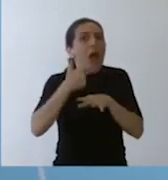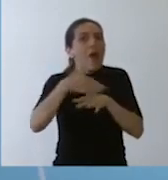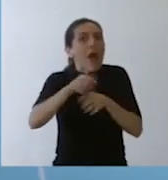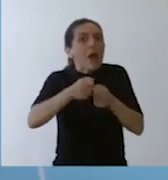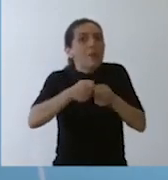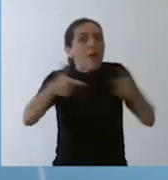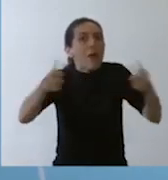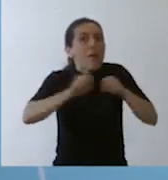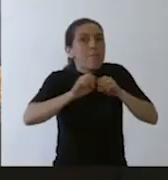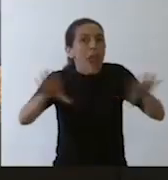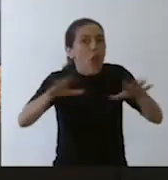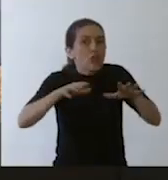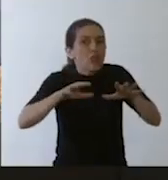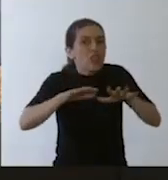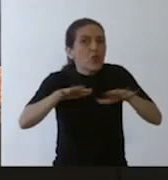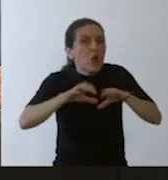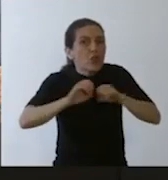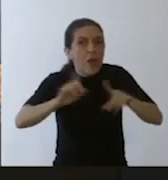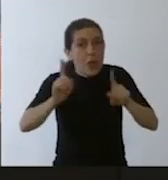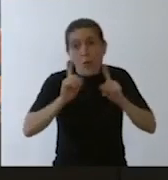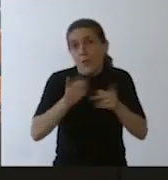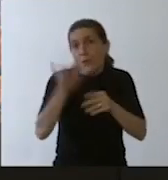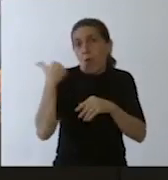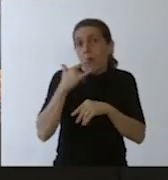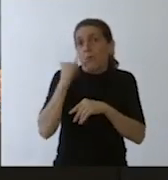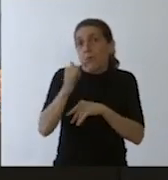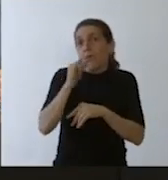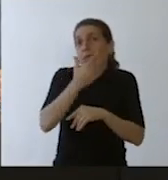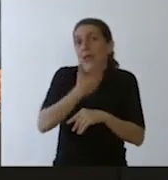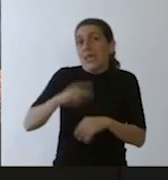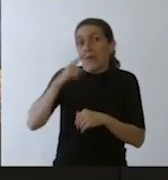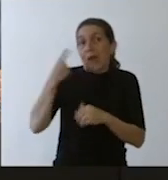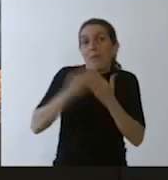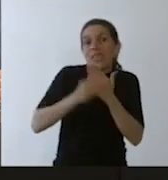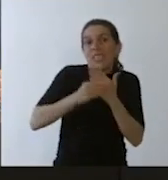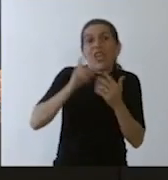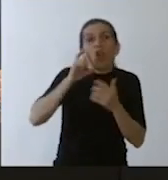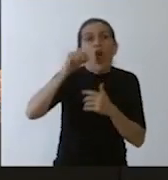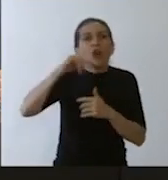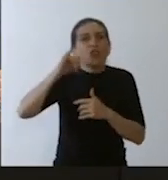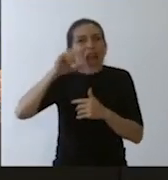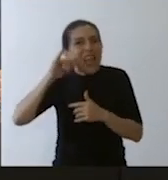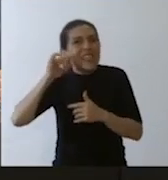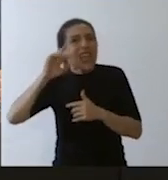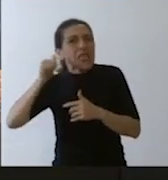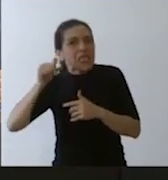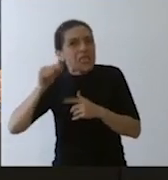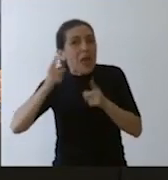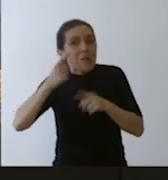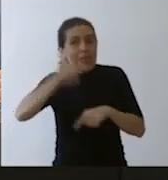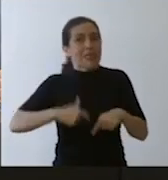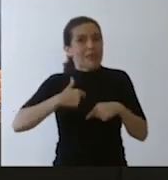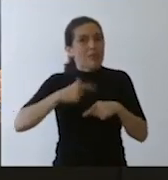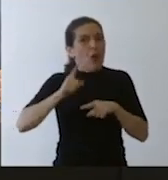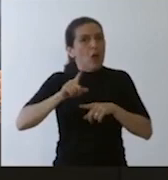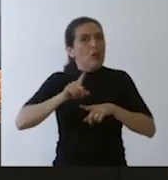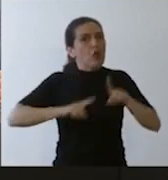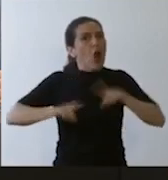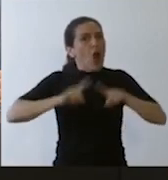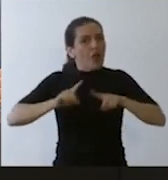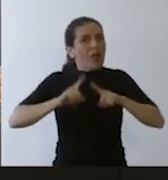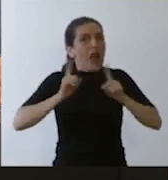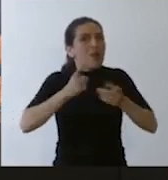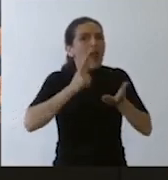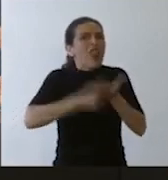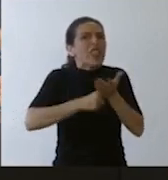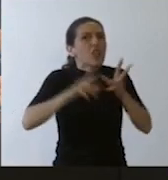acuerdo a lo que estableció, reitero, el presidente Fernández y el ministro Ginés González García, que es quien conduce claramente las medidas que debemos tomar desde el punto